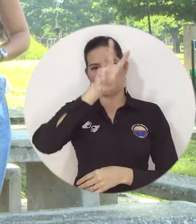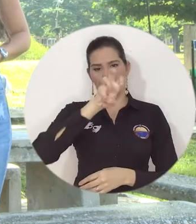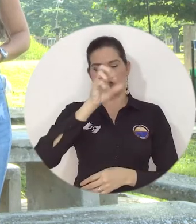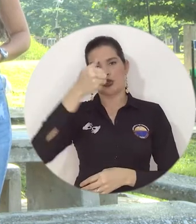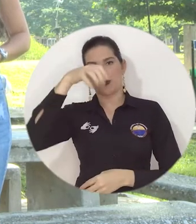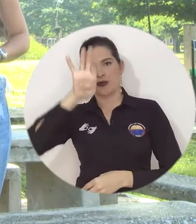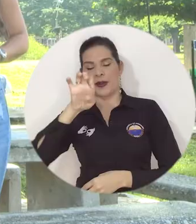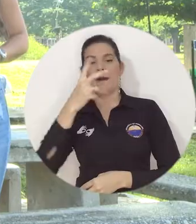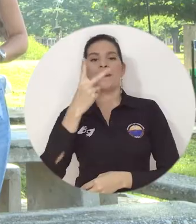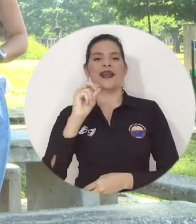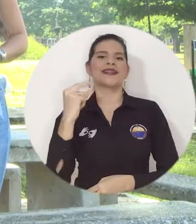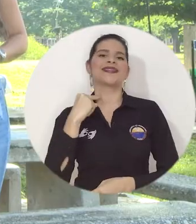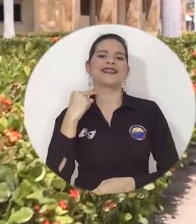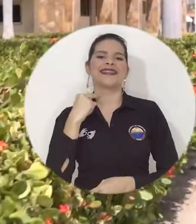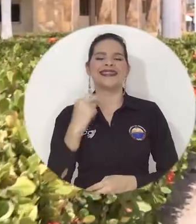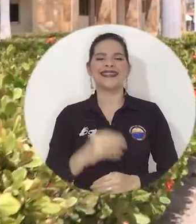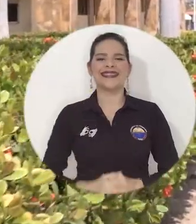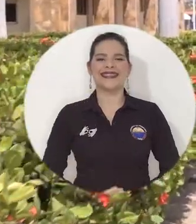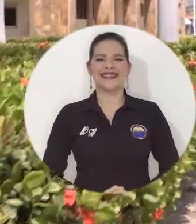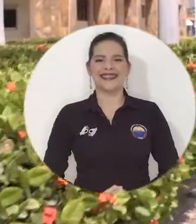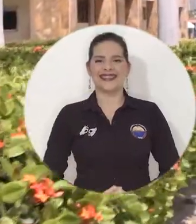20 de noviembre.